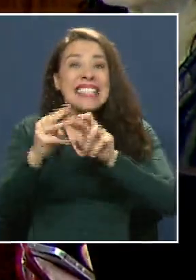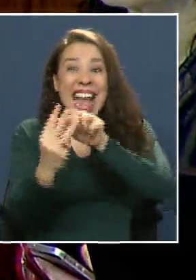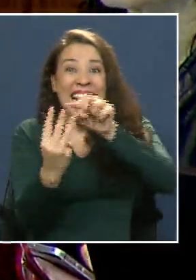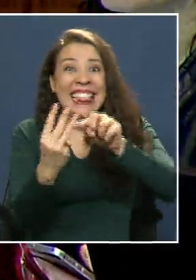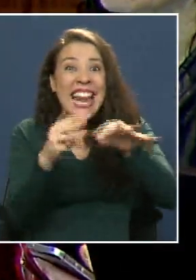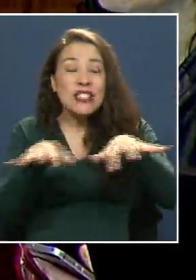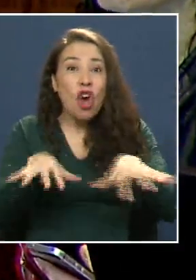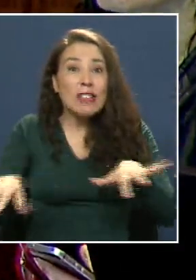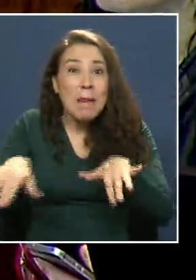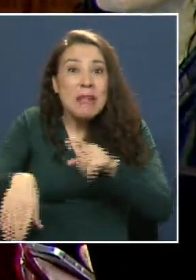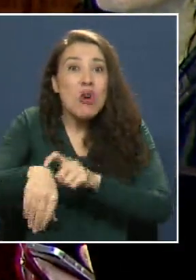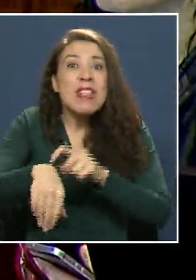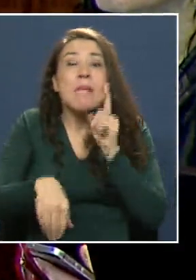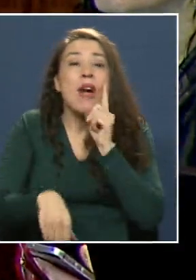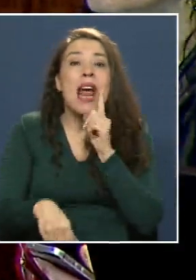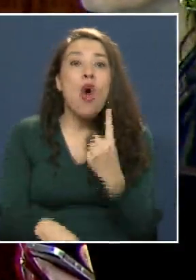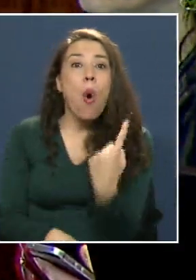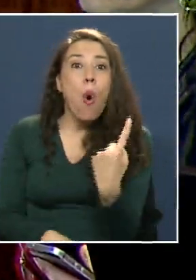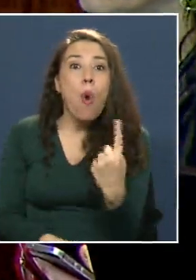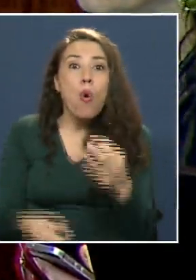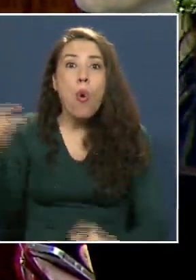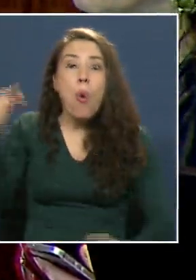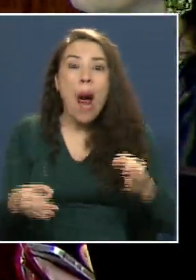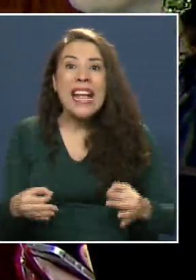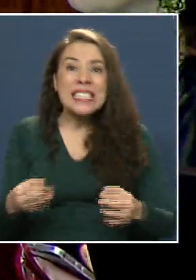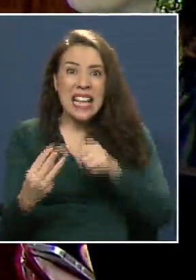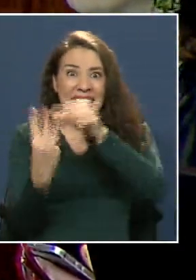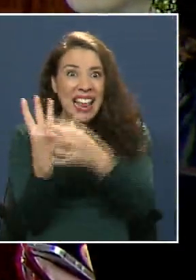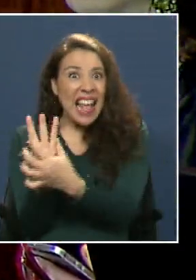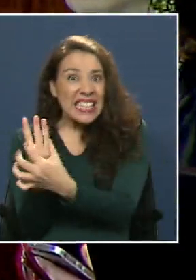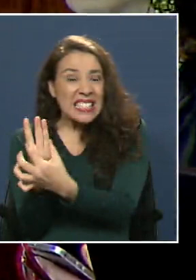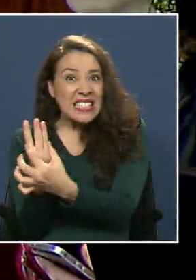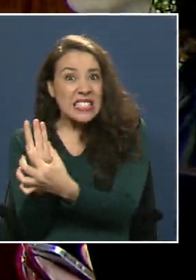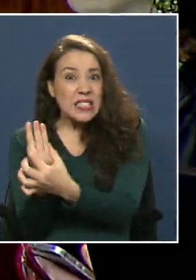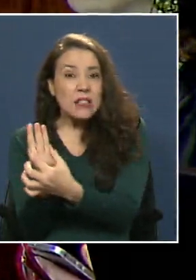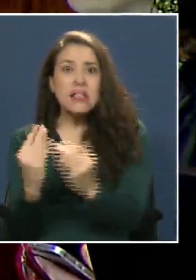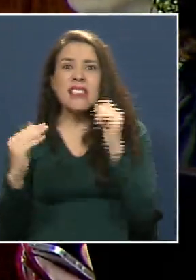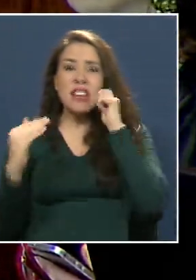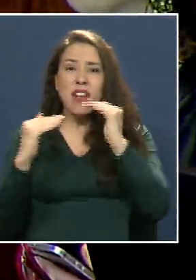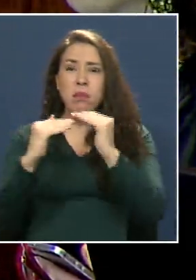En consecuencia, un desequilibrio ante el procesamiento penal